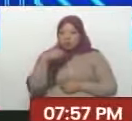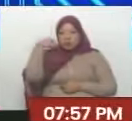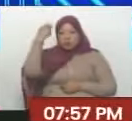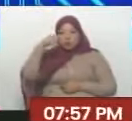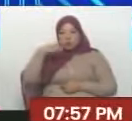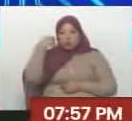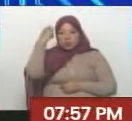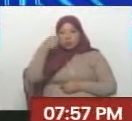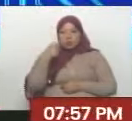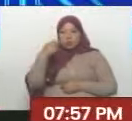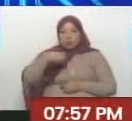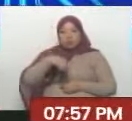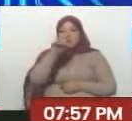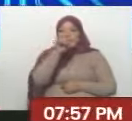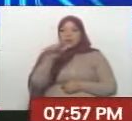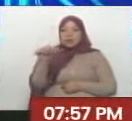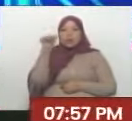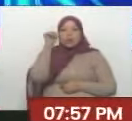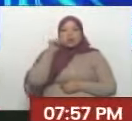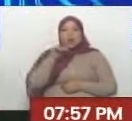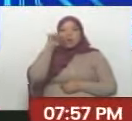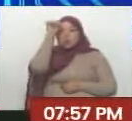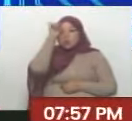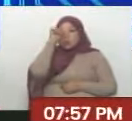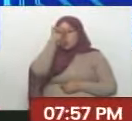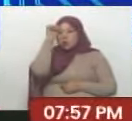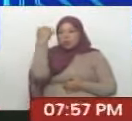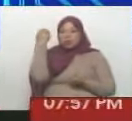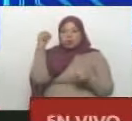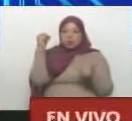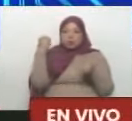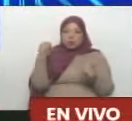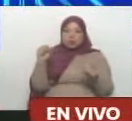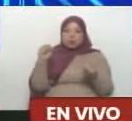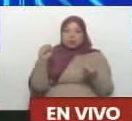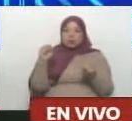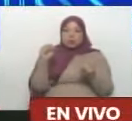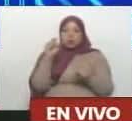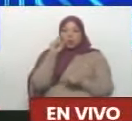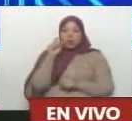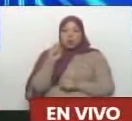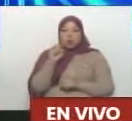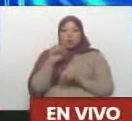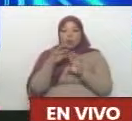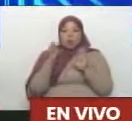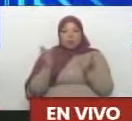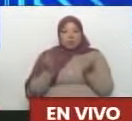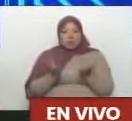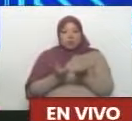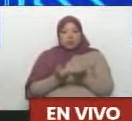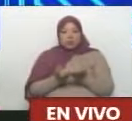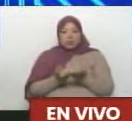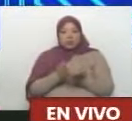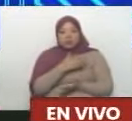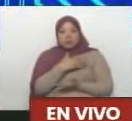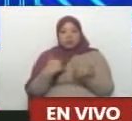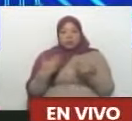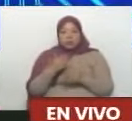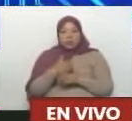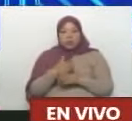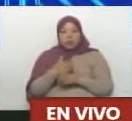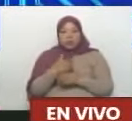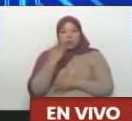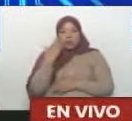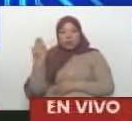video que se hizo viral este fin de semana a propósito, prácticamente, que usted tenía como una bolita de cristal en ese momento y quería compartirlo con